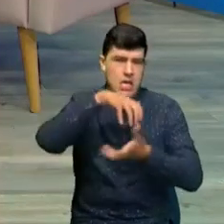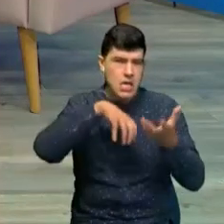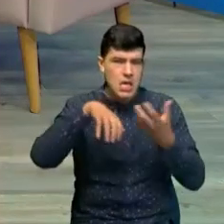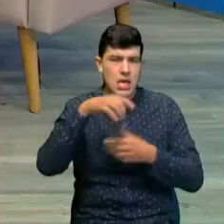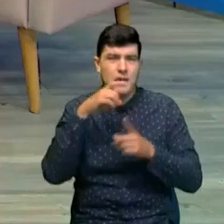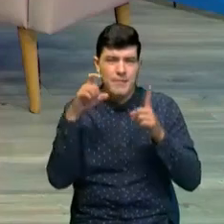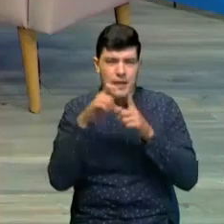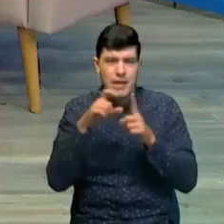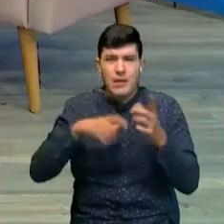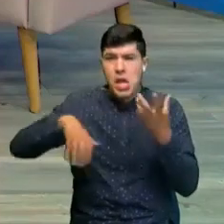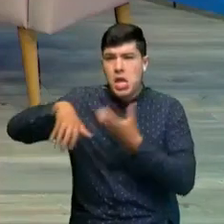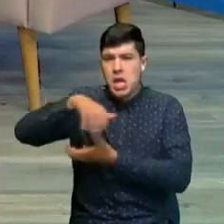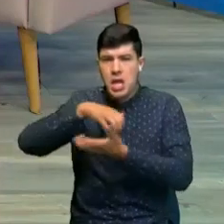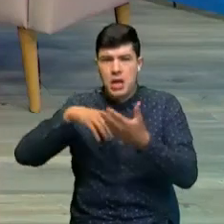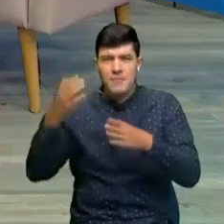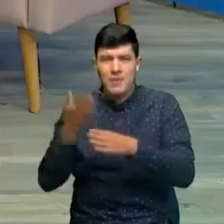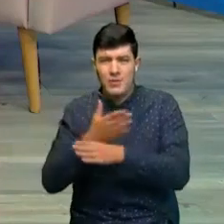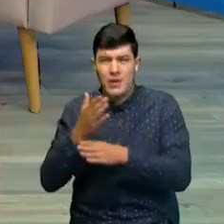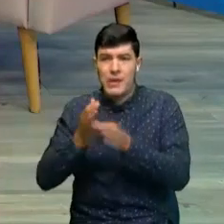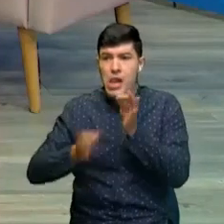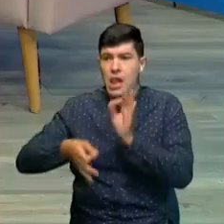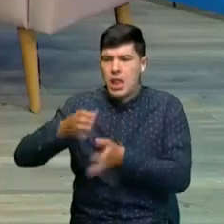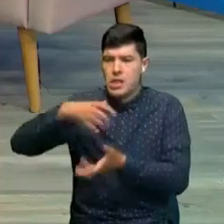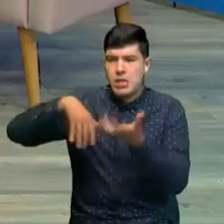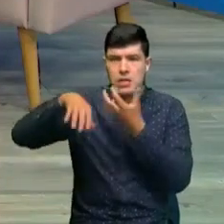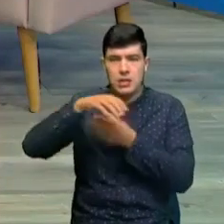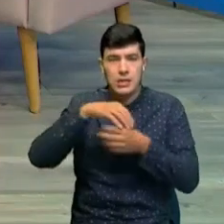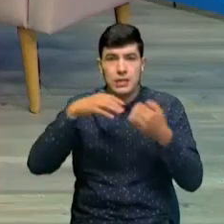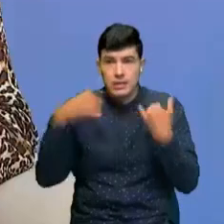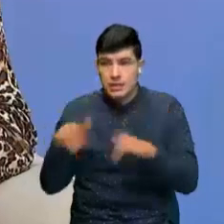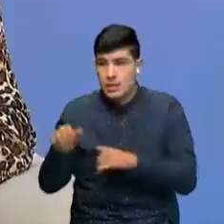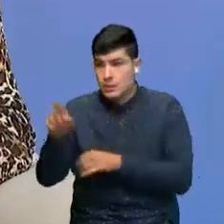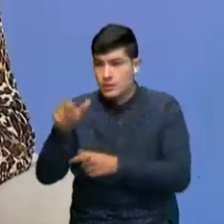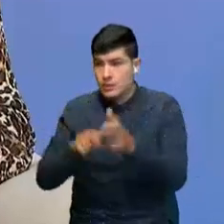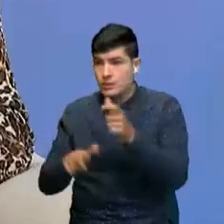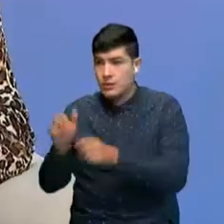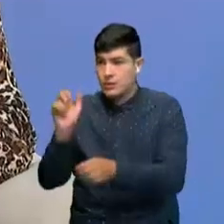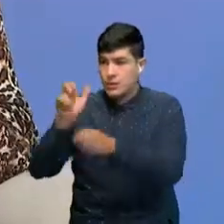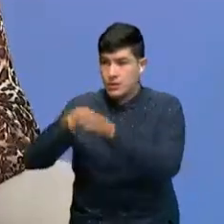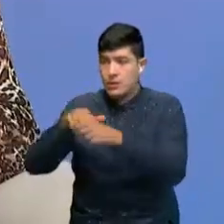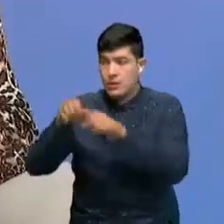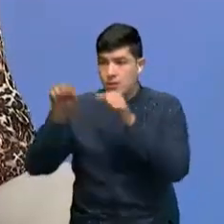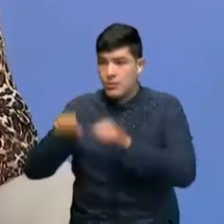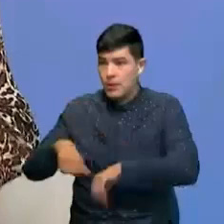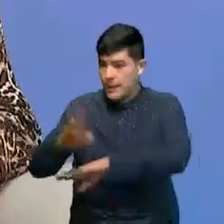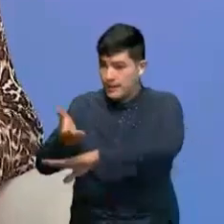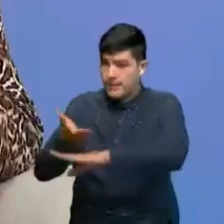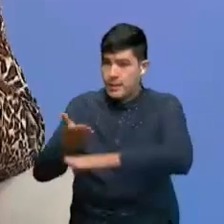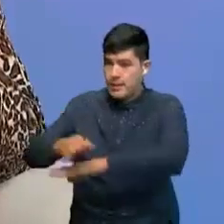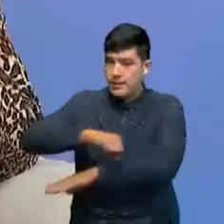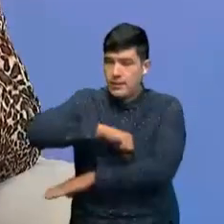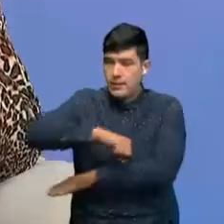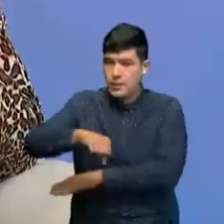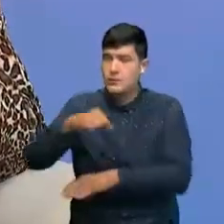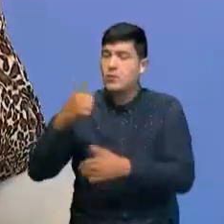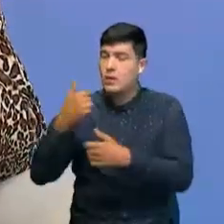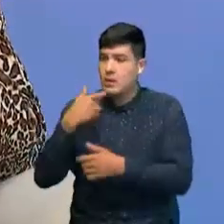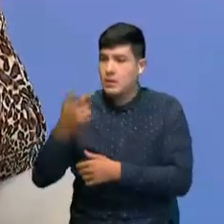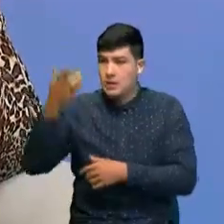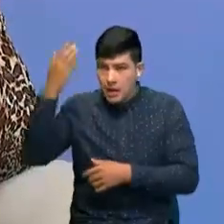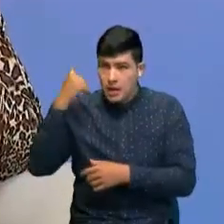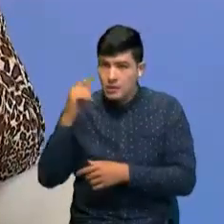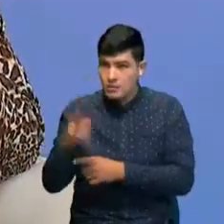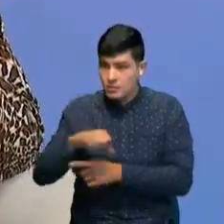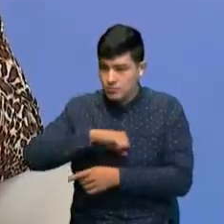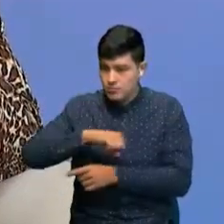la palabra, jurisprudencial, que ya los afiliados pueden ir a reclamar ese derecho del cual ellos